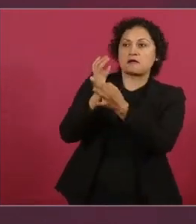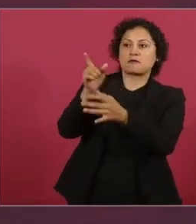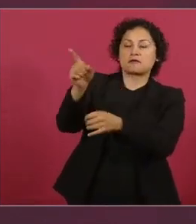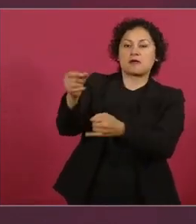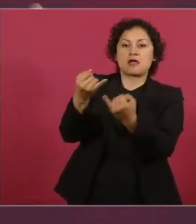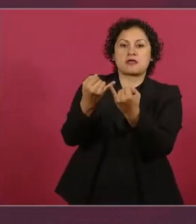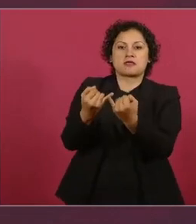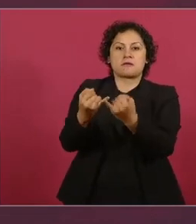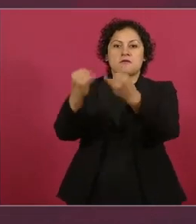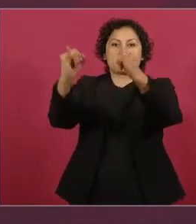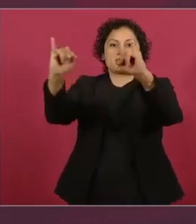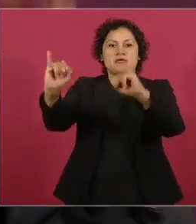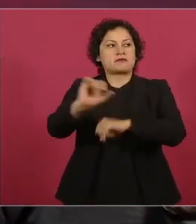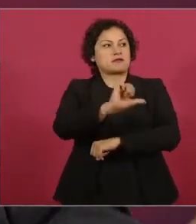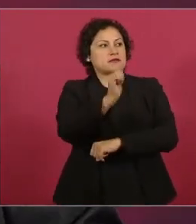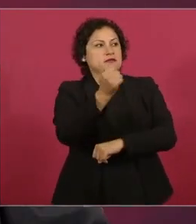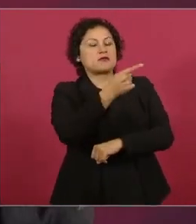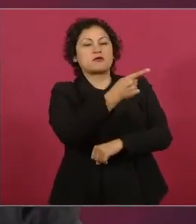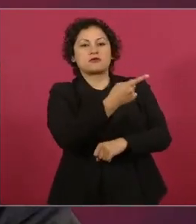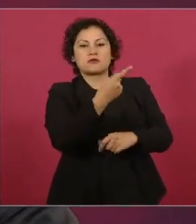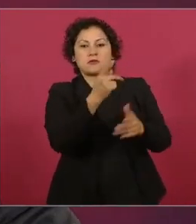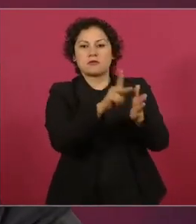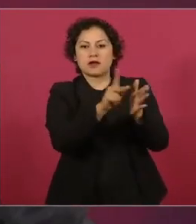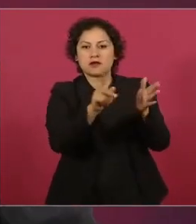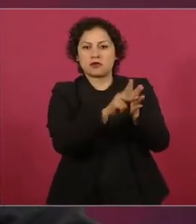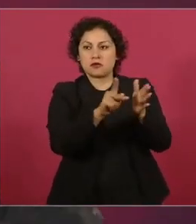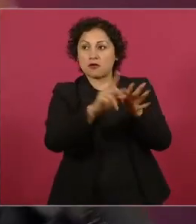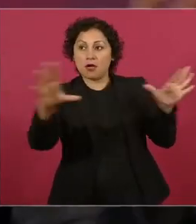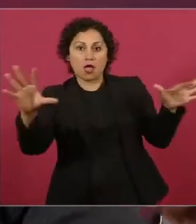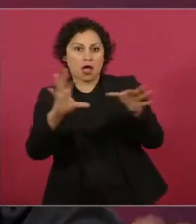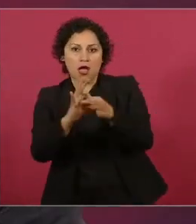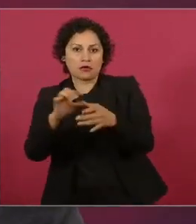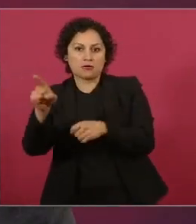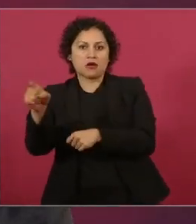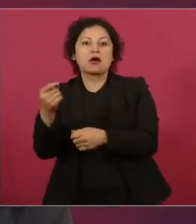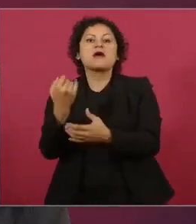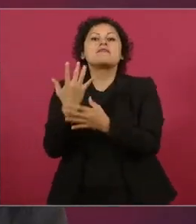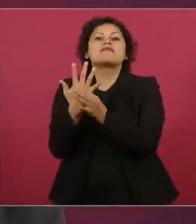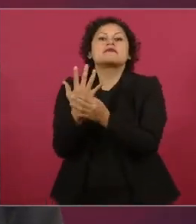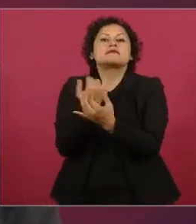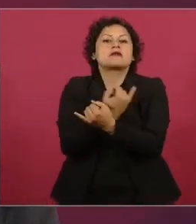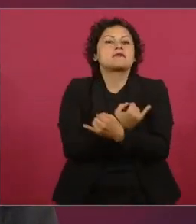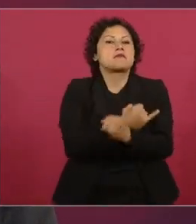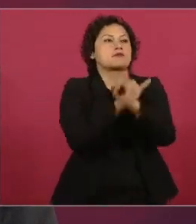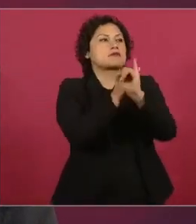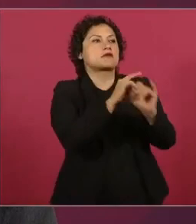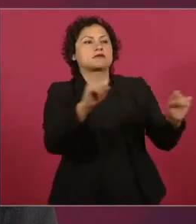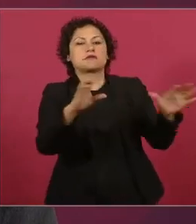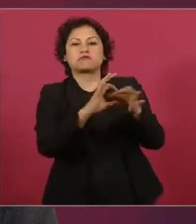del periódico Reforma, ¿no?, y otros más.